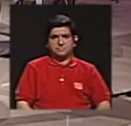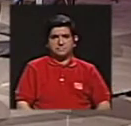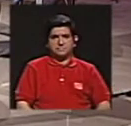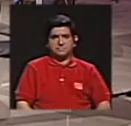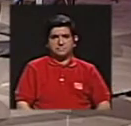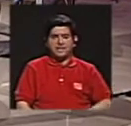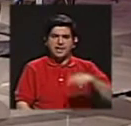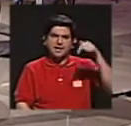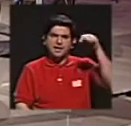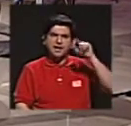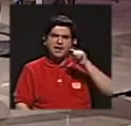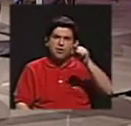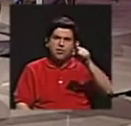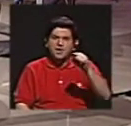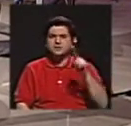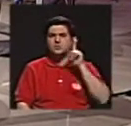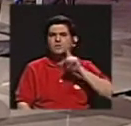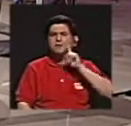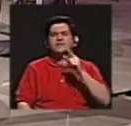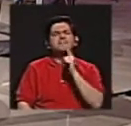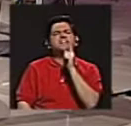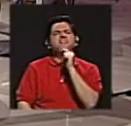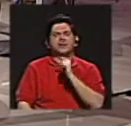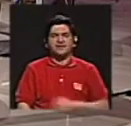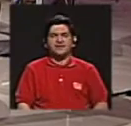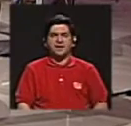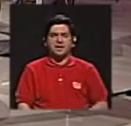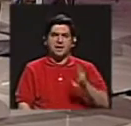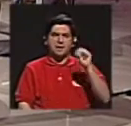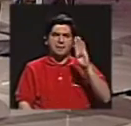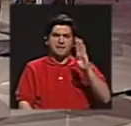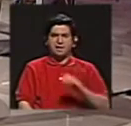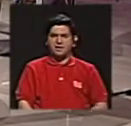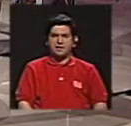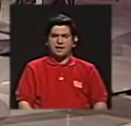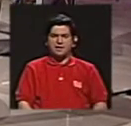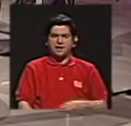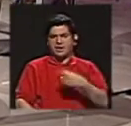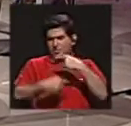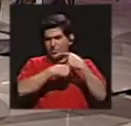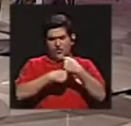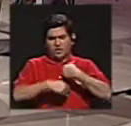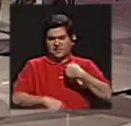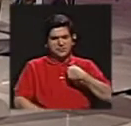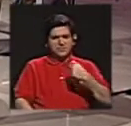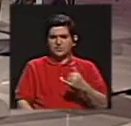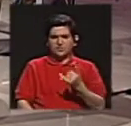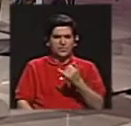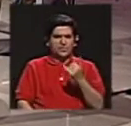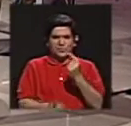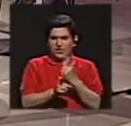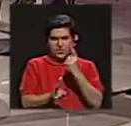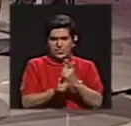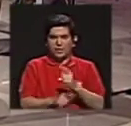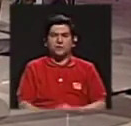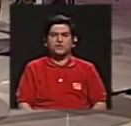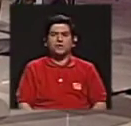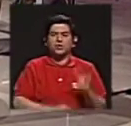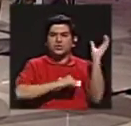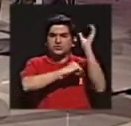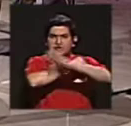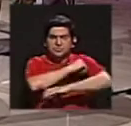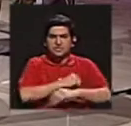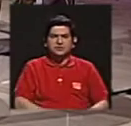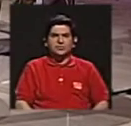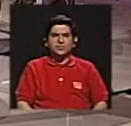¿A quién engañamos con eso? Entonces, María, estás, corregime si no estoy en lo correcto, es algo así como que la censura o la